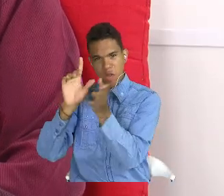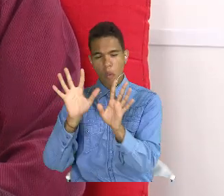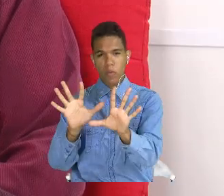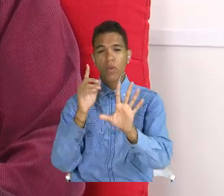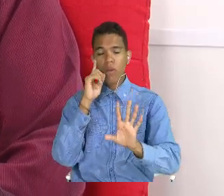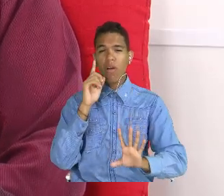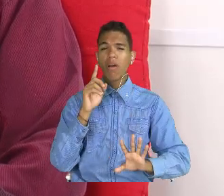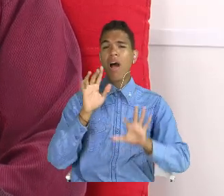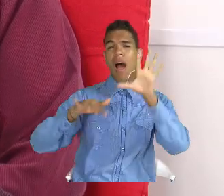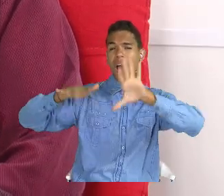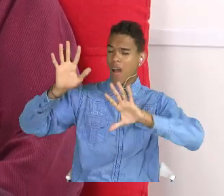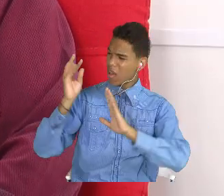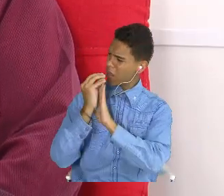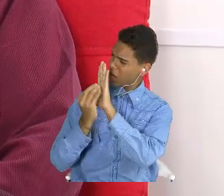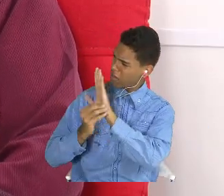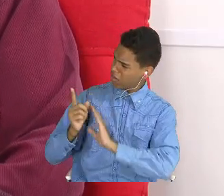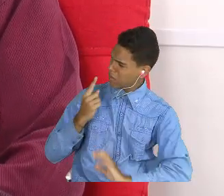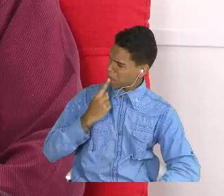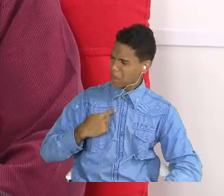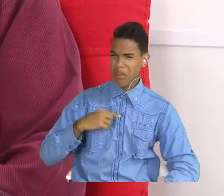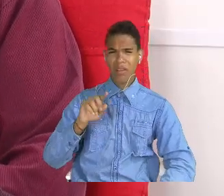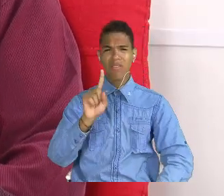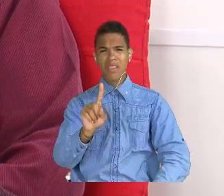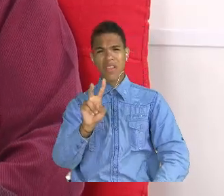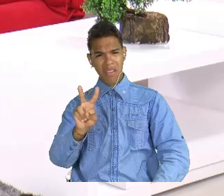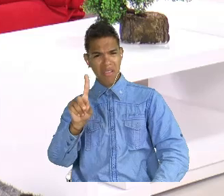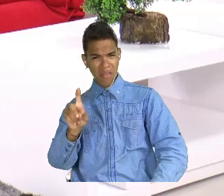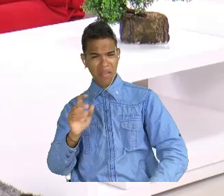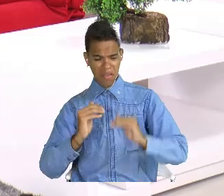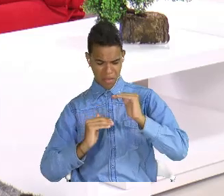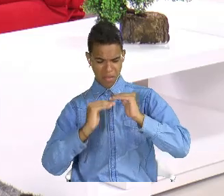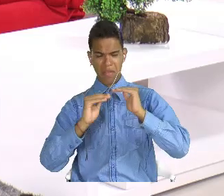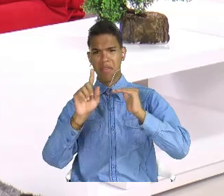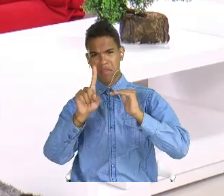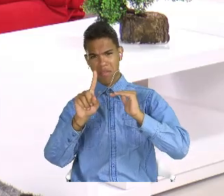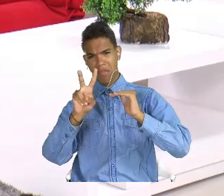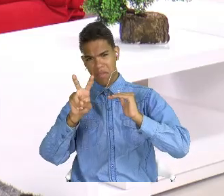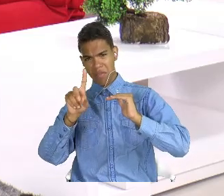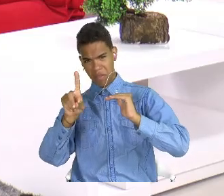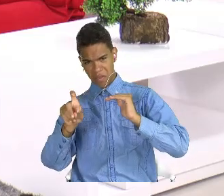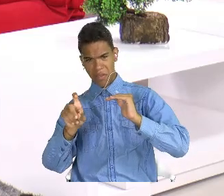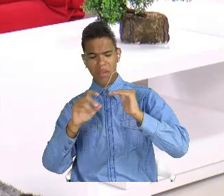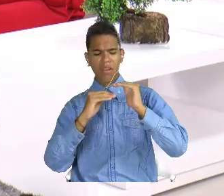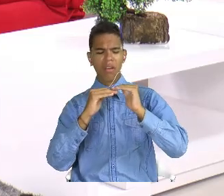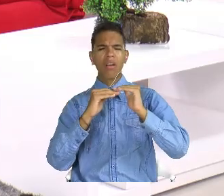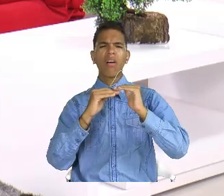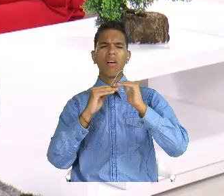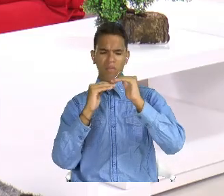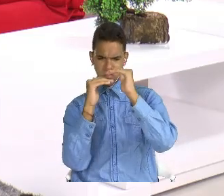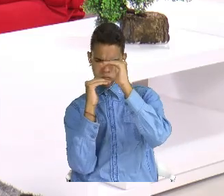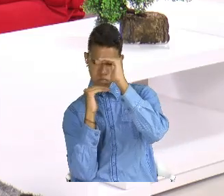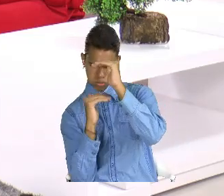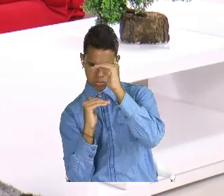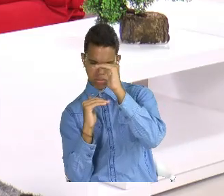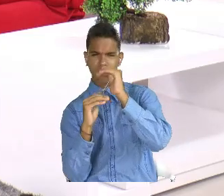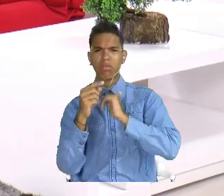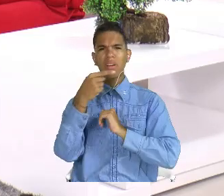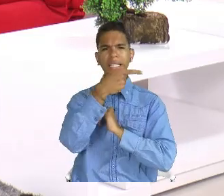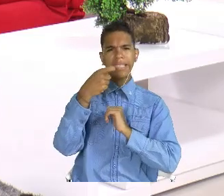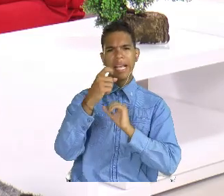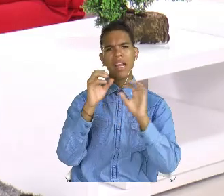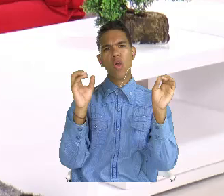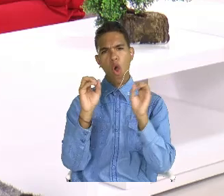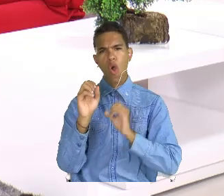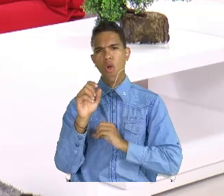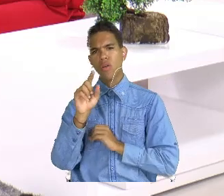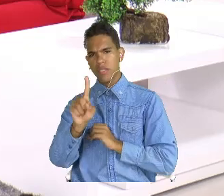veces, pero el doctor me habla de 126 y las personas que se encuentran entre 100 y 126, esa persona que le sale una glicemia en ayunas, estamos